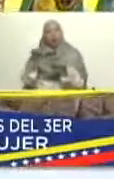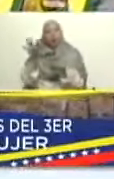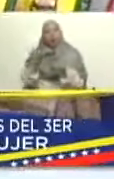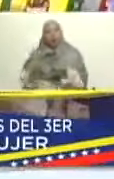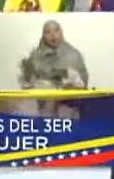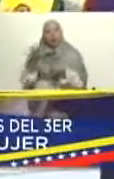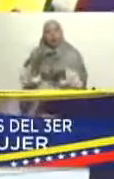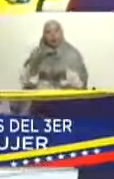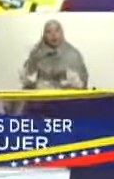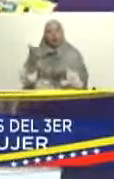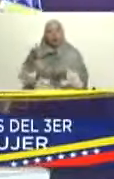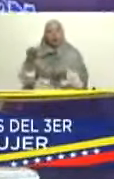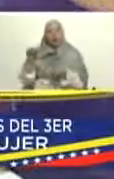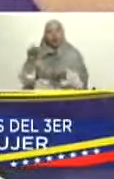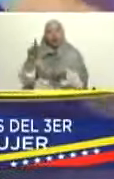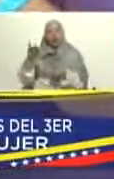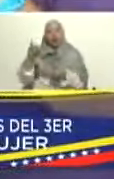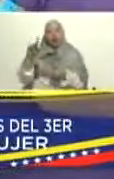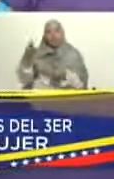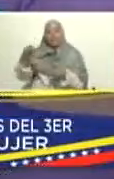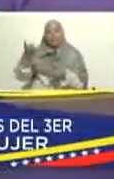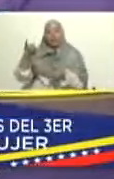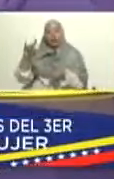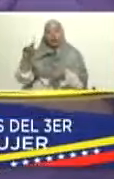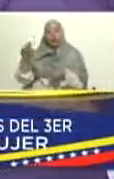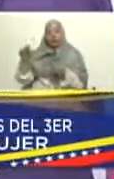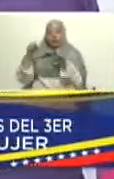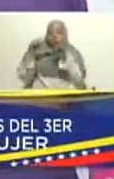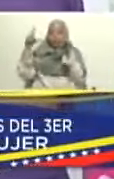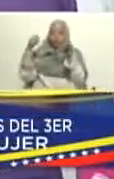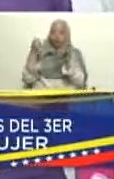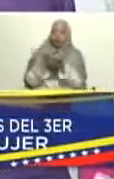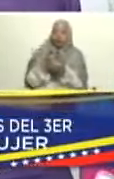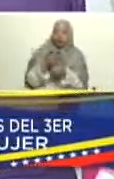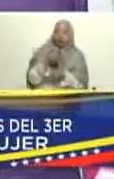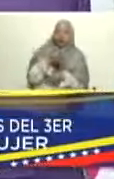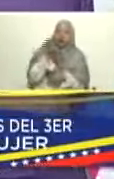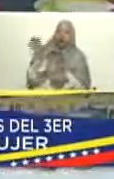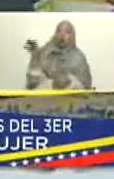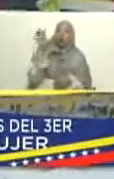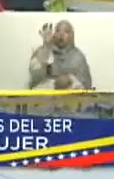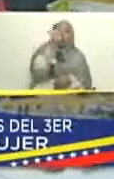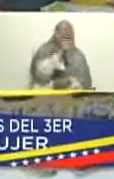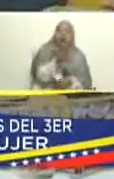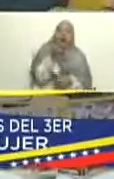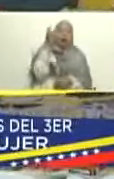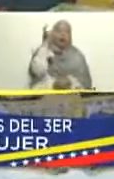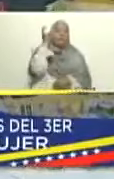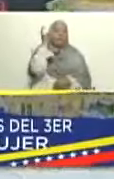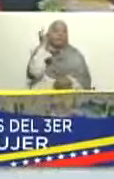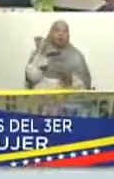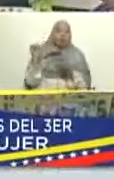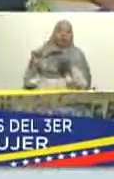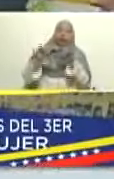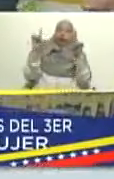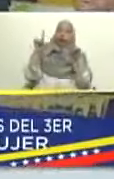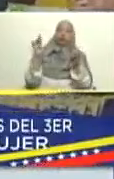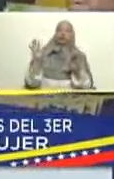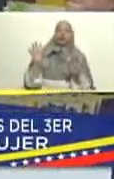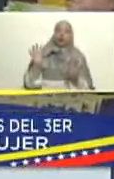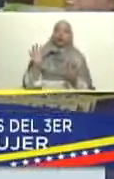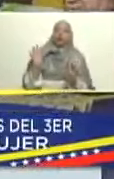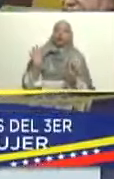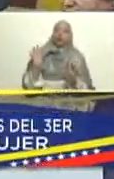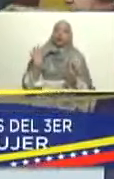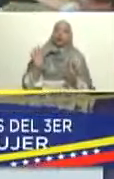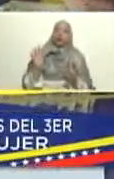regiones. La línea navideña. De verdad la que ustedes son impresionantes. Eso. Ustedes las mujeres son impresionantes. Gracias. ¿Sí? Son